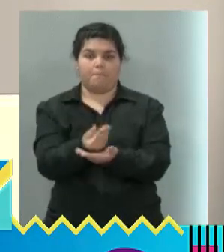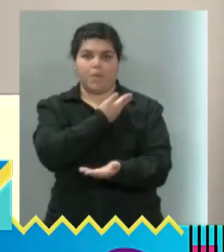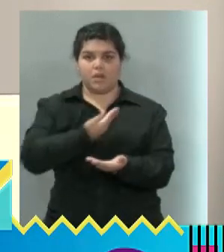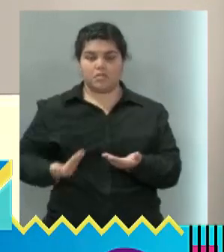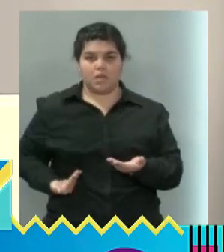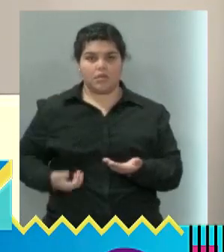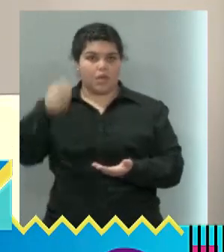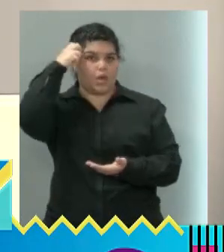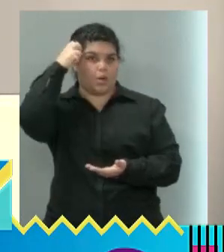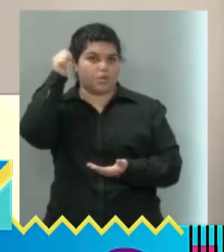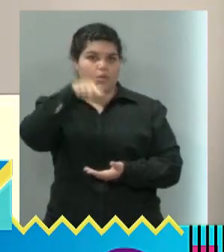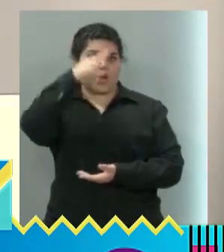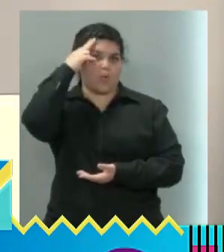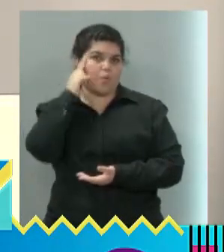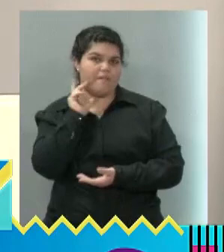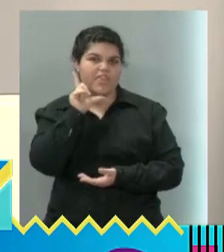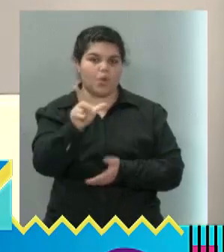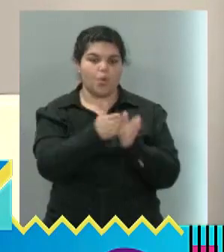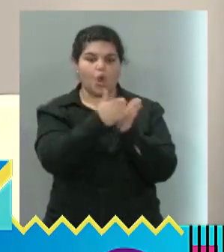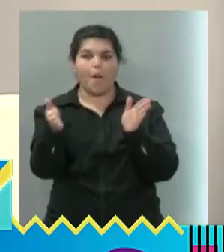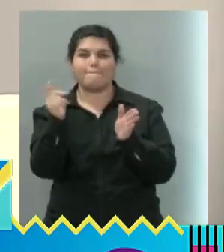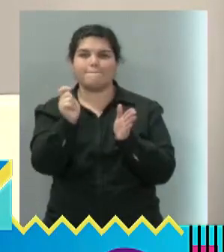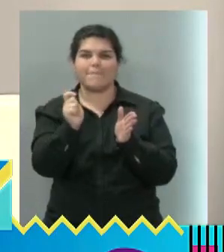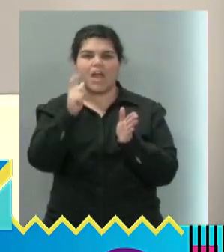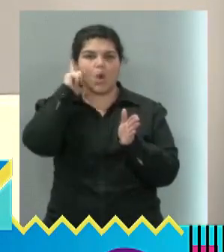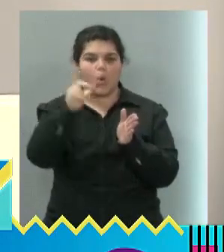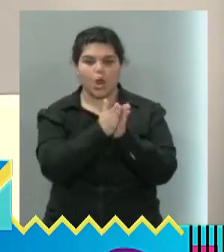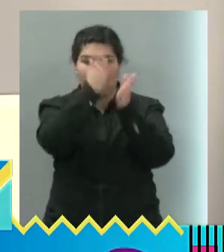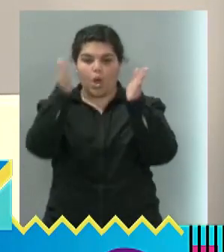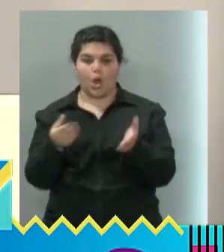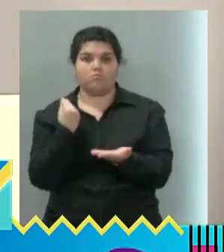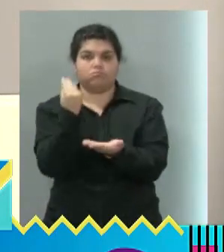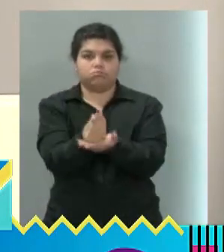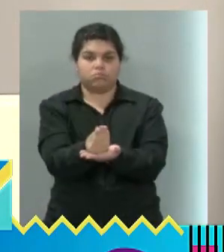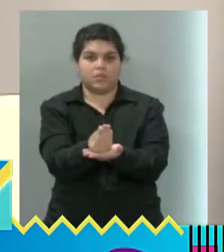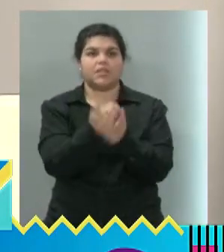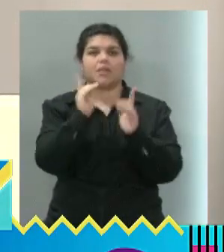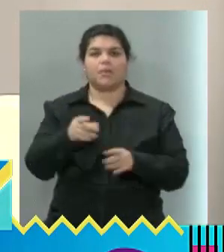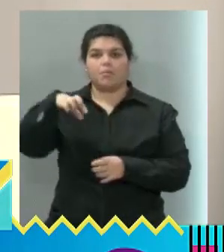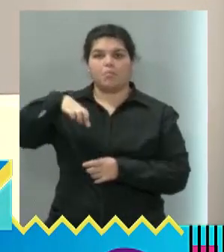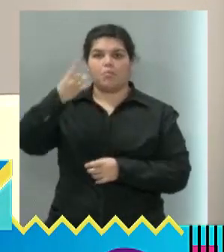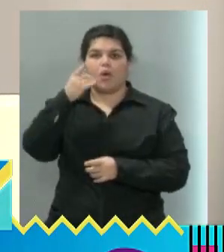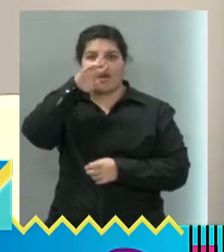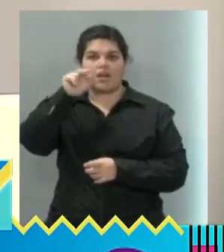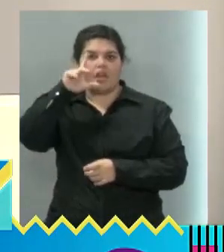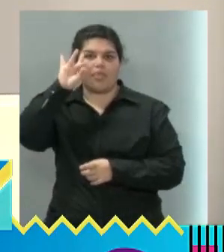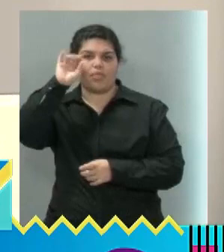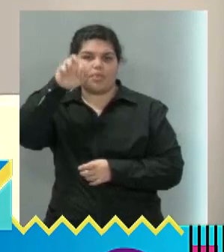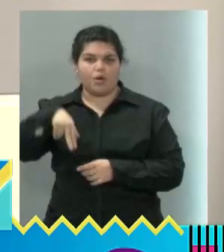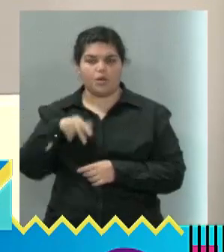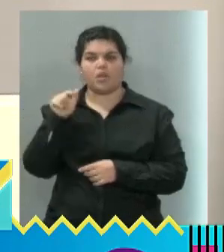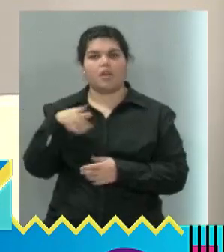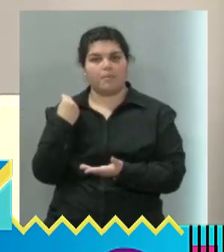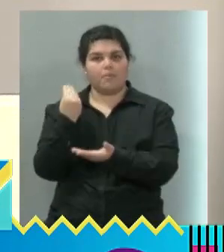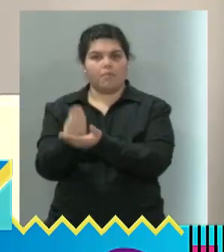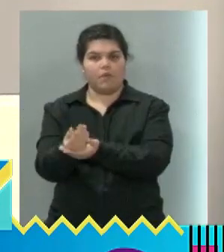9 de julio, que le correspondía por el mes de julio, el propio Pueyrredón, que iba en representación de San Luis y que había sido designado de alguna